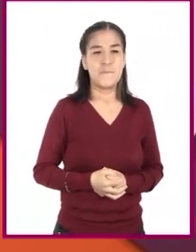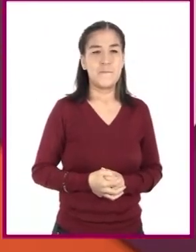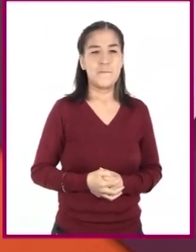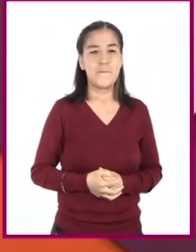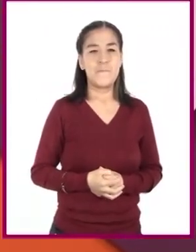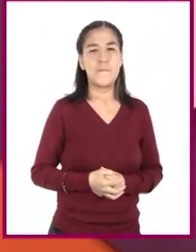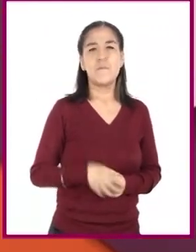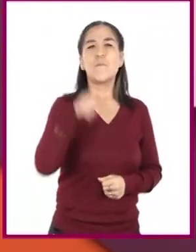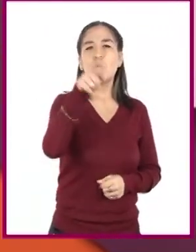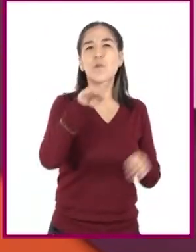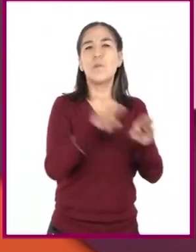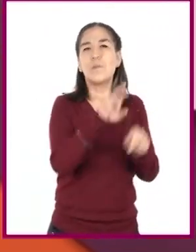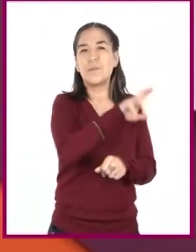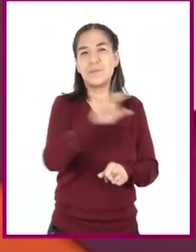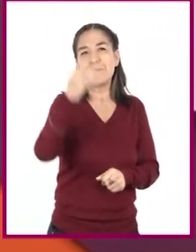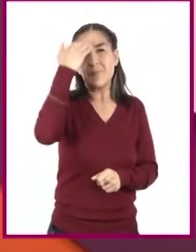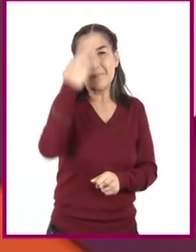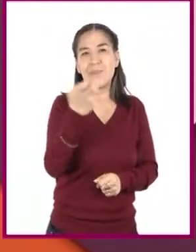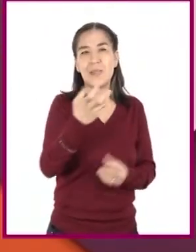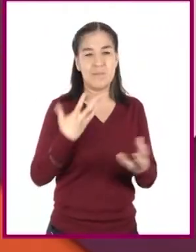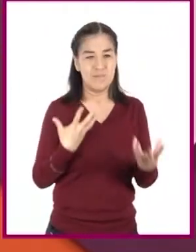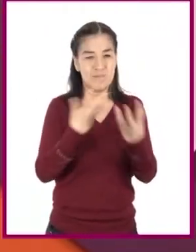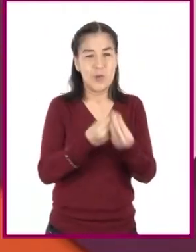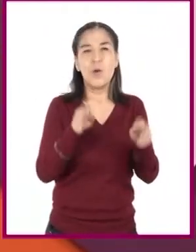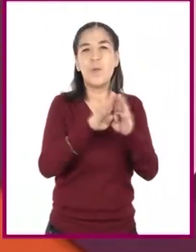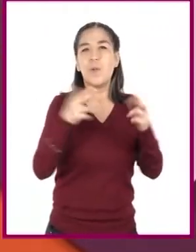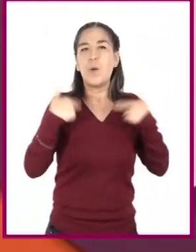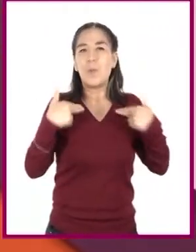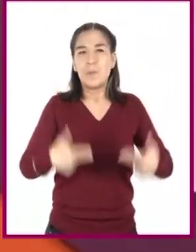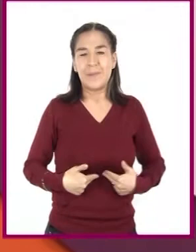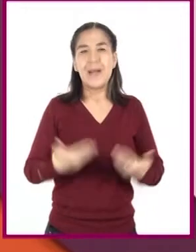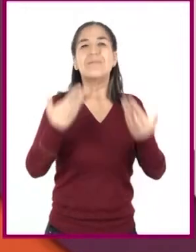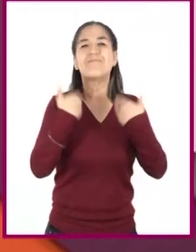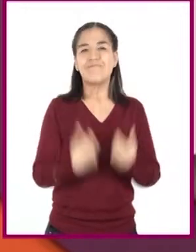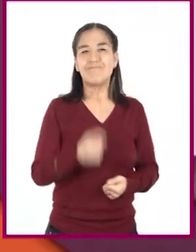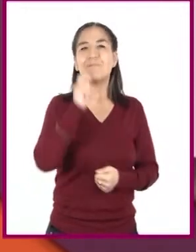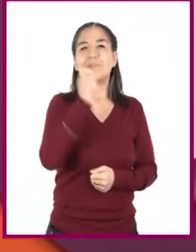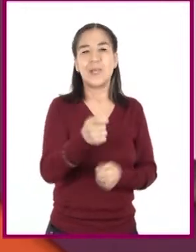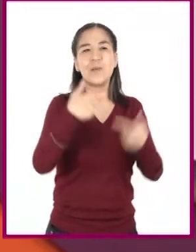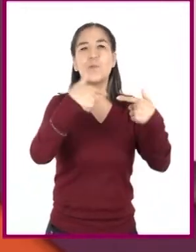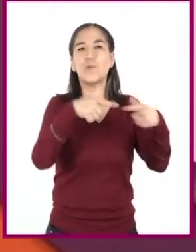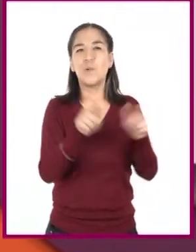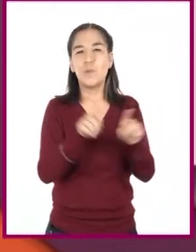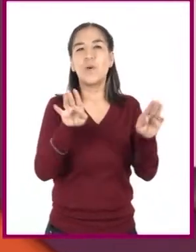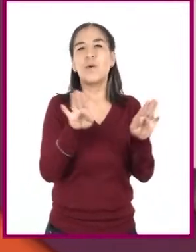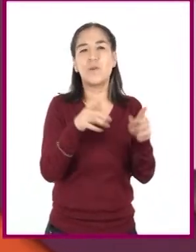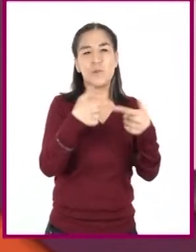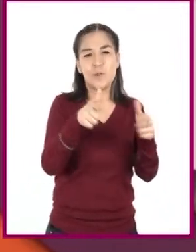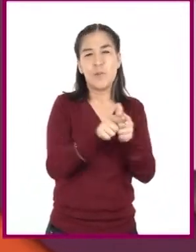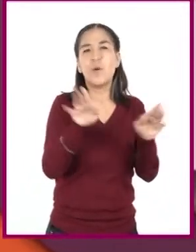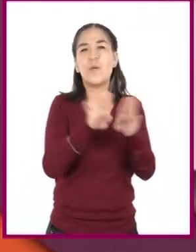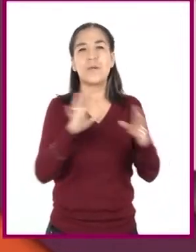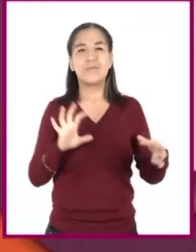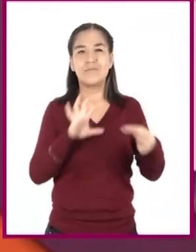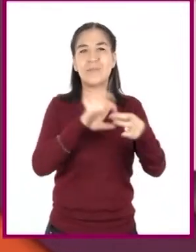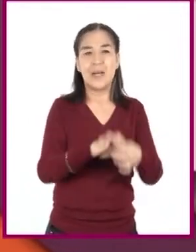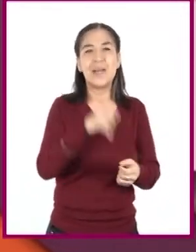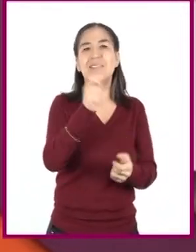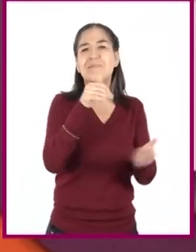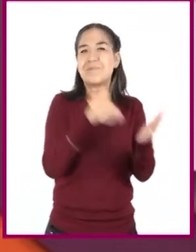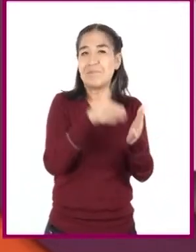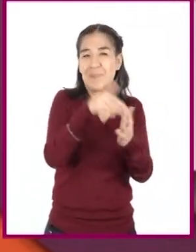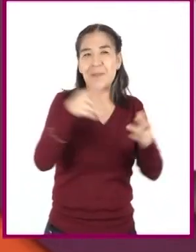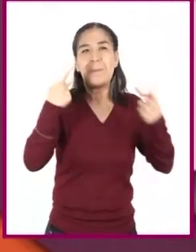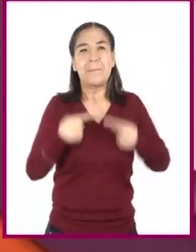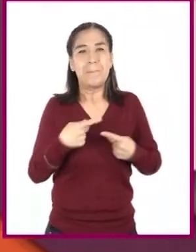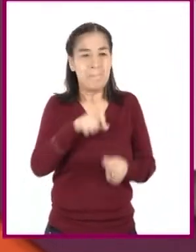Al reconocernos como parte de la humanidad, comprendemos que somos parte de un grupo integrado por millones de personas que habitan